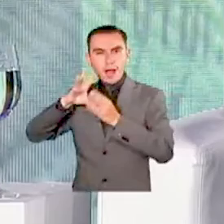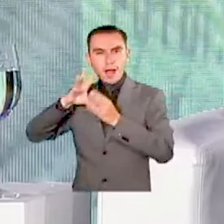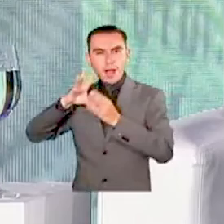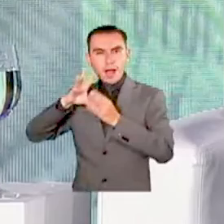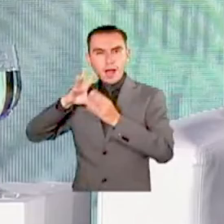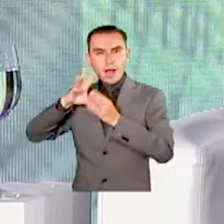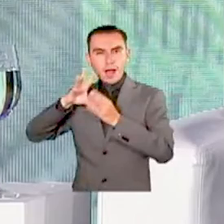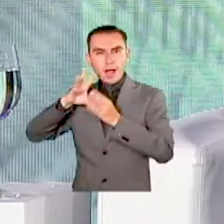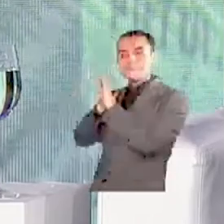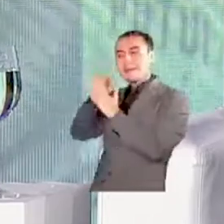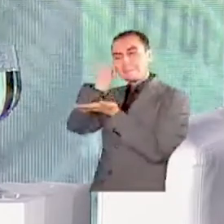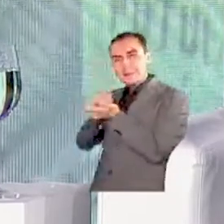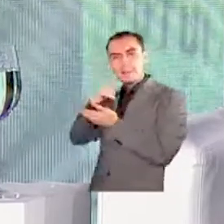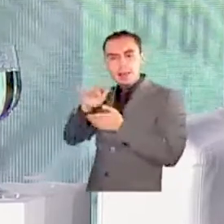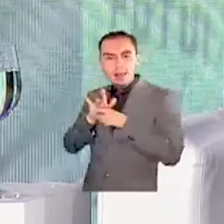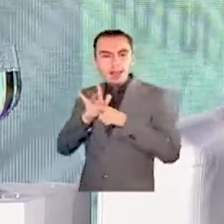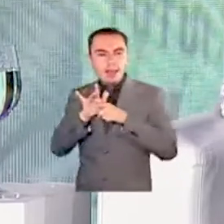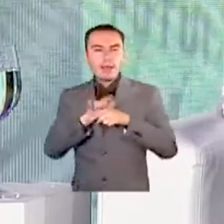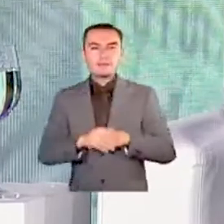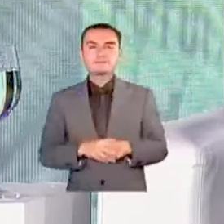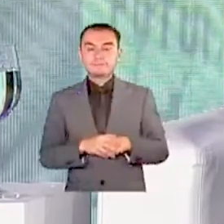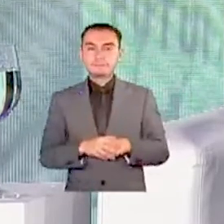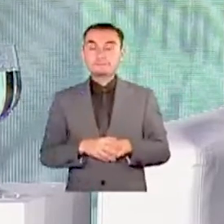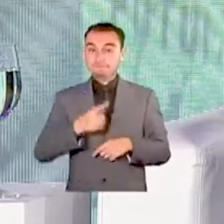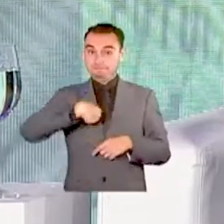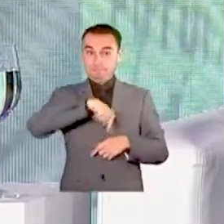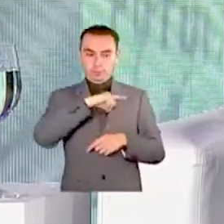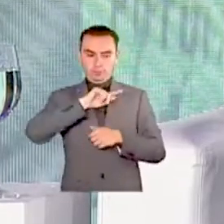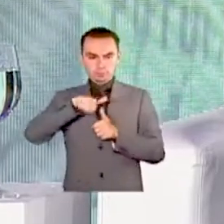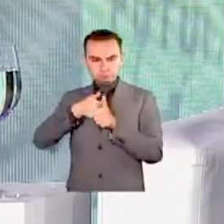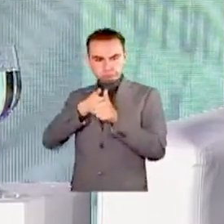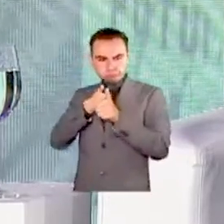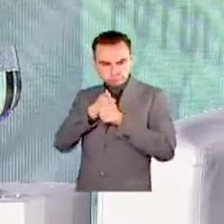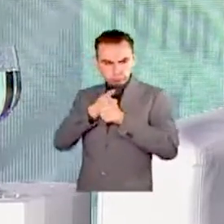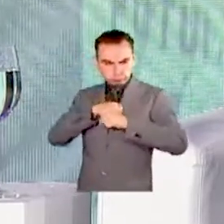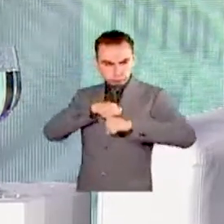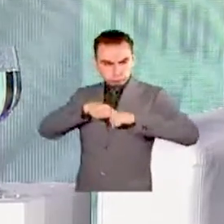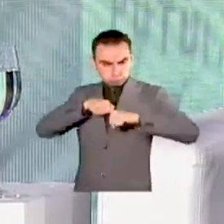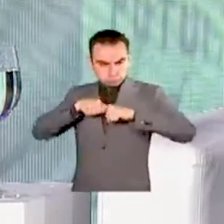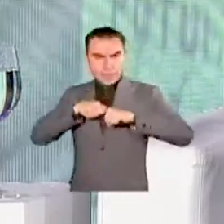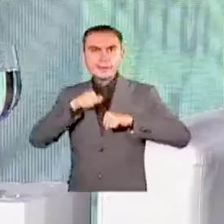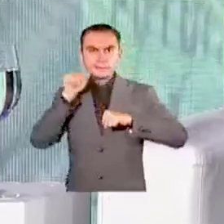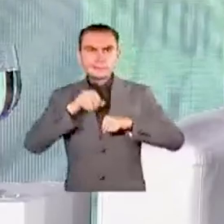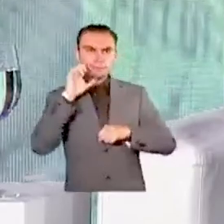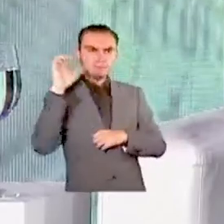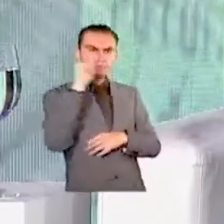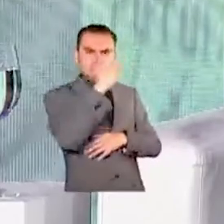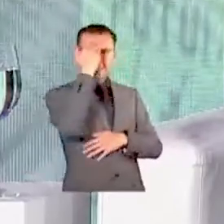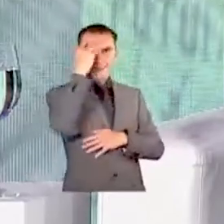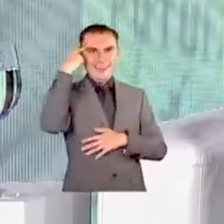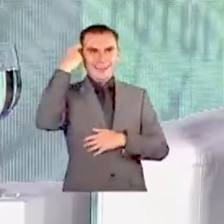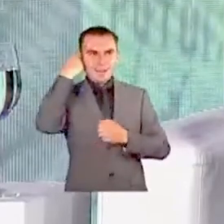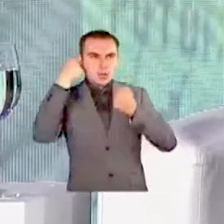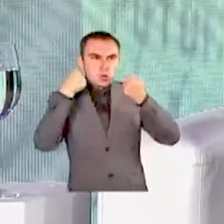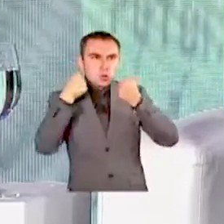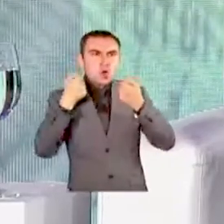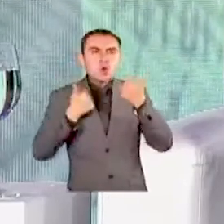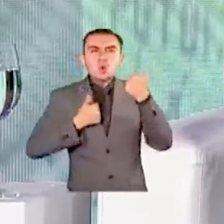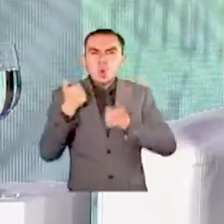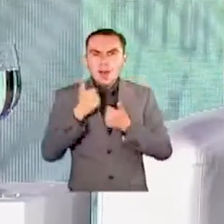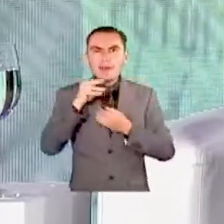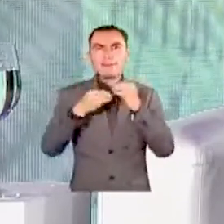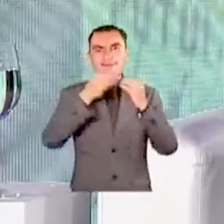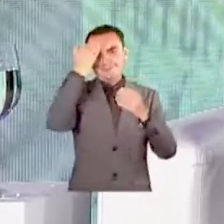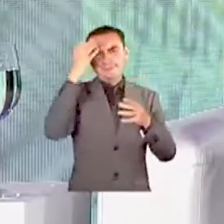seguimiento que hemos realizado, pues nos permite establecer cuáles son esos retos y asimismo cuáles son los logros que